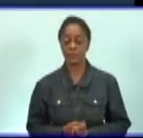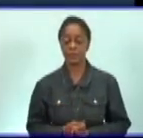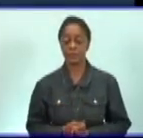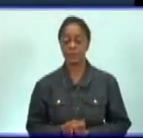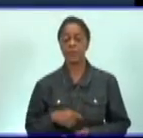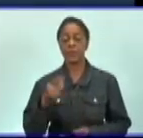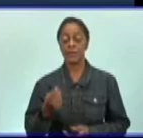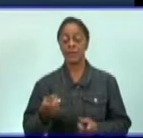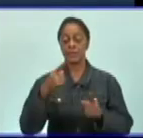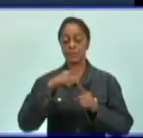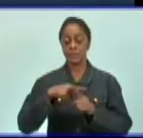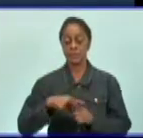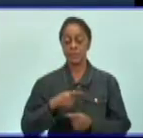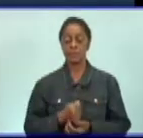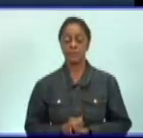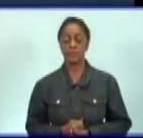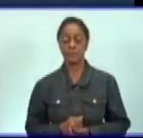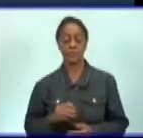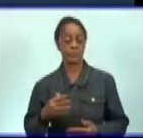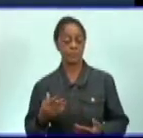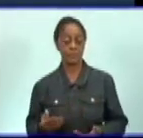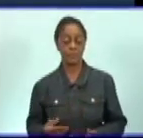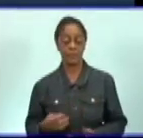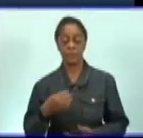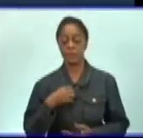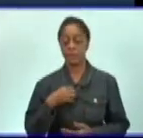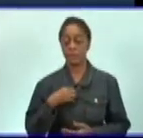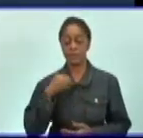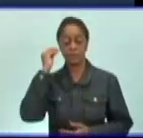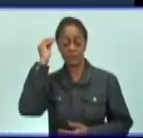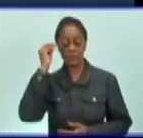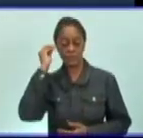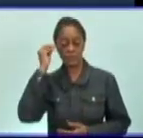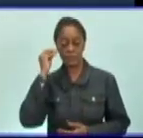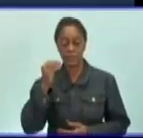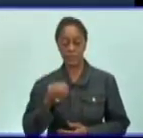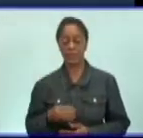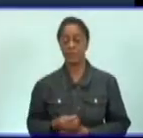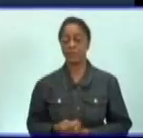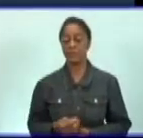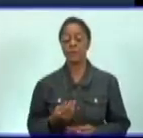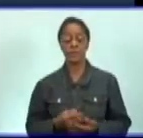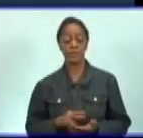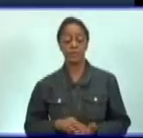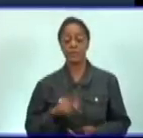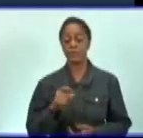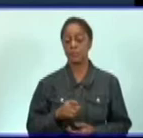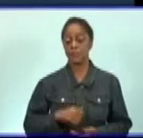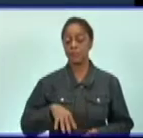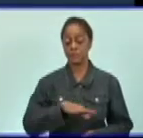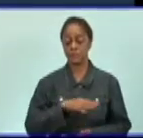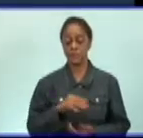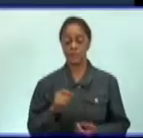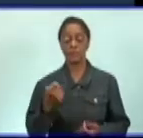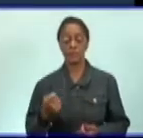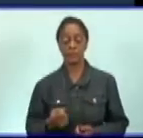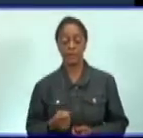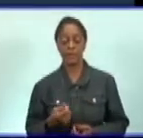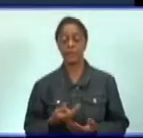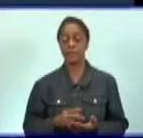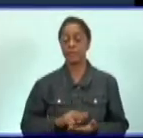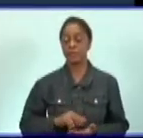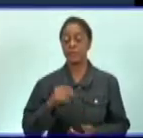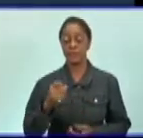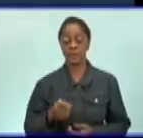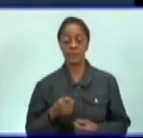la adición. Pero tenemos que analizar e interpretar los ejercicios básicos. Para interpretarlo